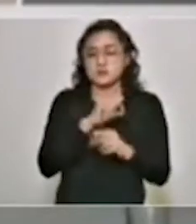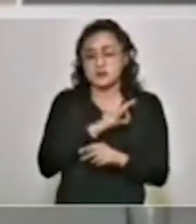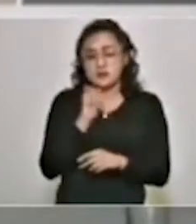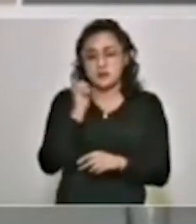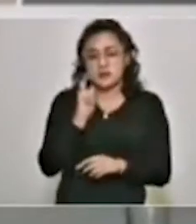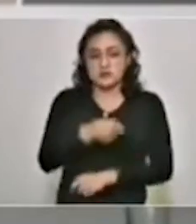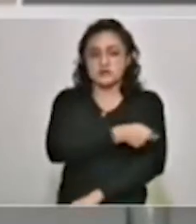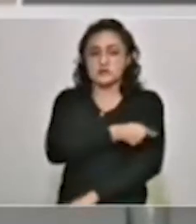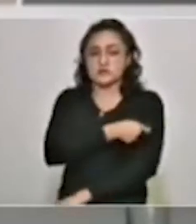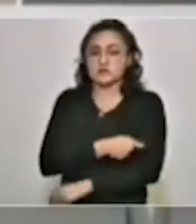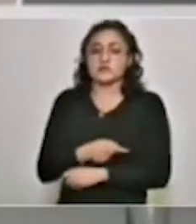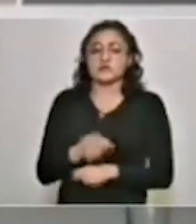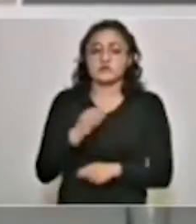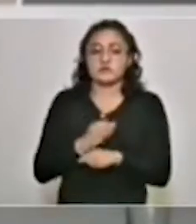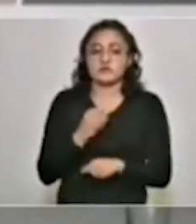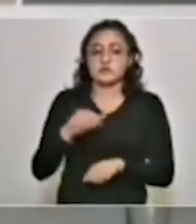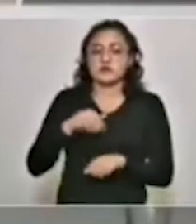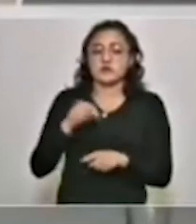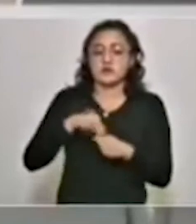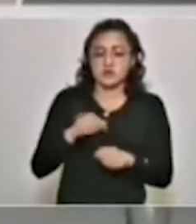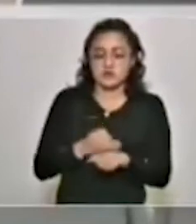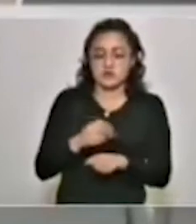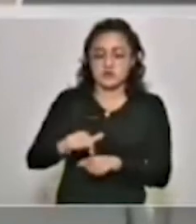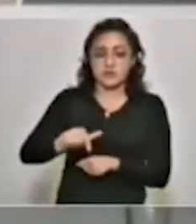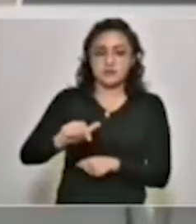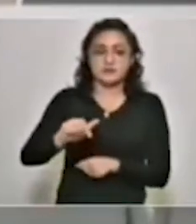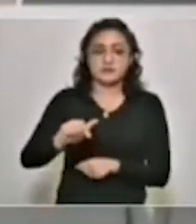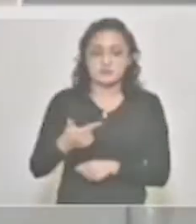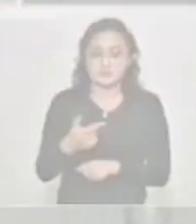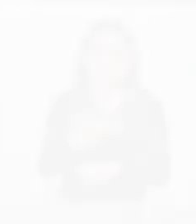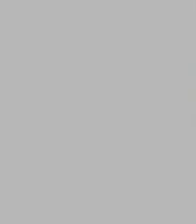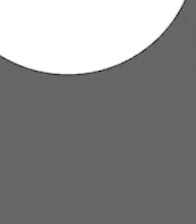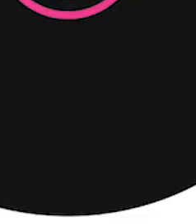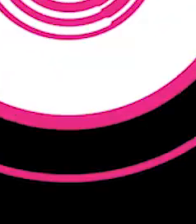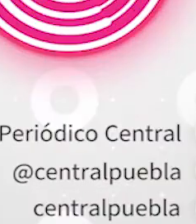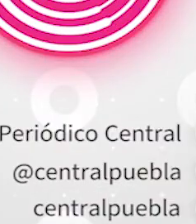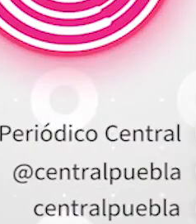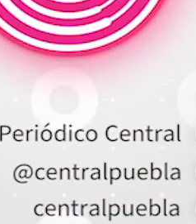286,484 dosis en esas 12 municipios.